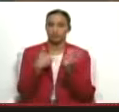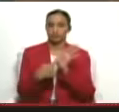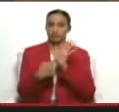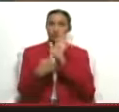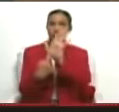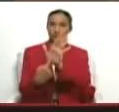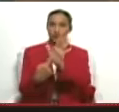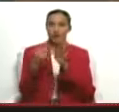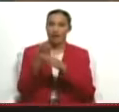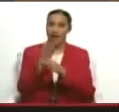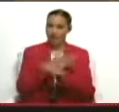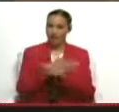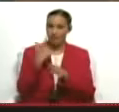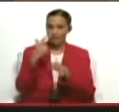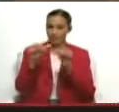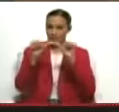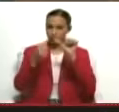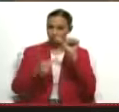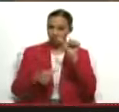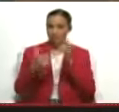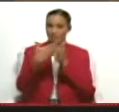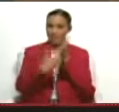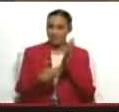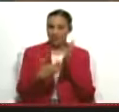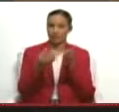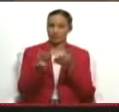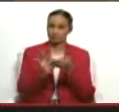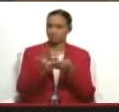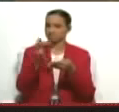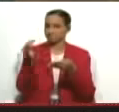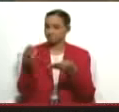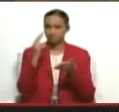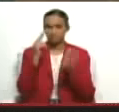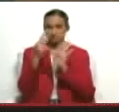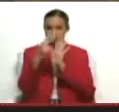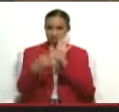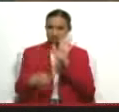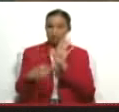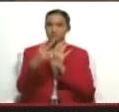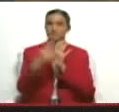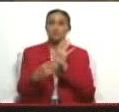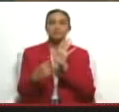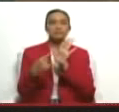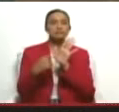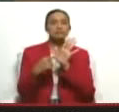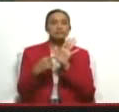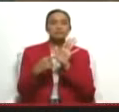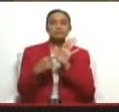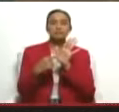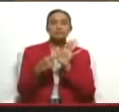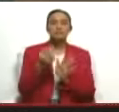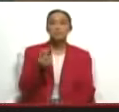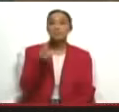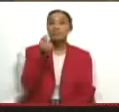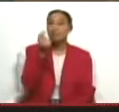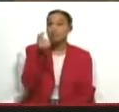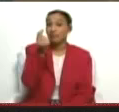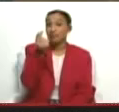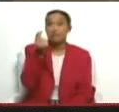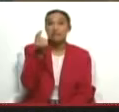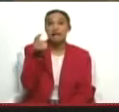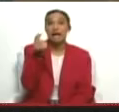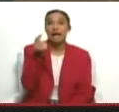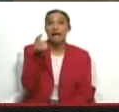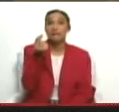en pantalla expresar lo delicado que es tener como fachada